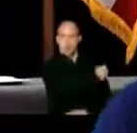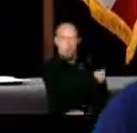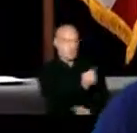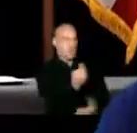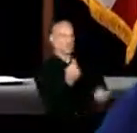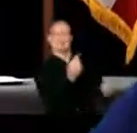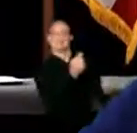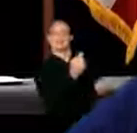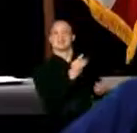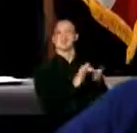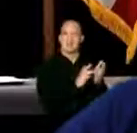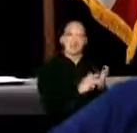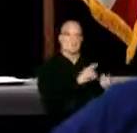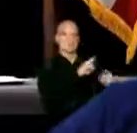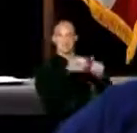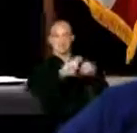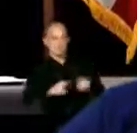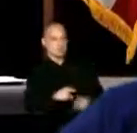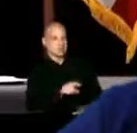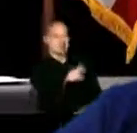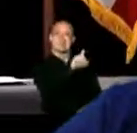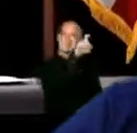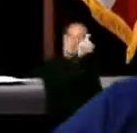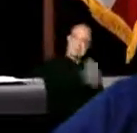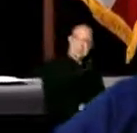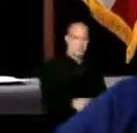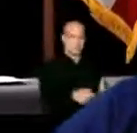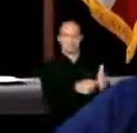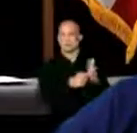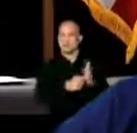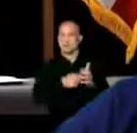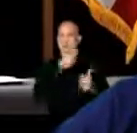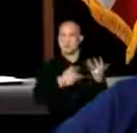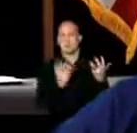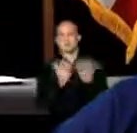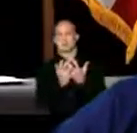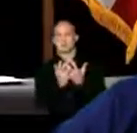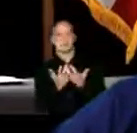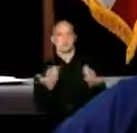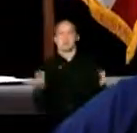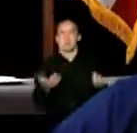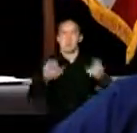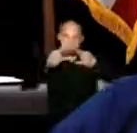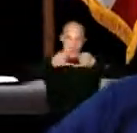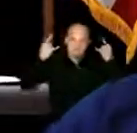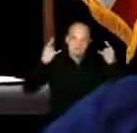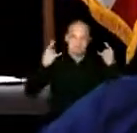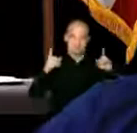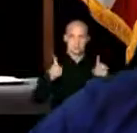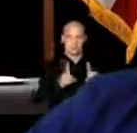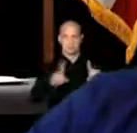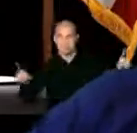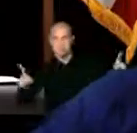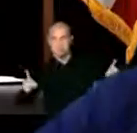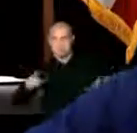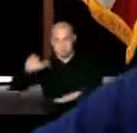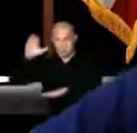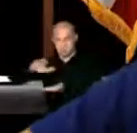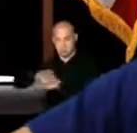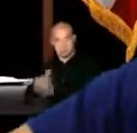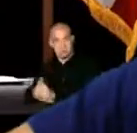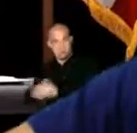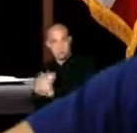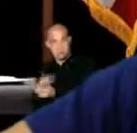el distanciamiento y el lavado de manos. Los laundromat o las lavanderías, capacidad